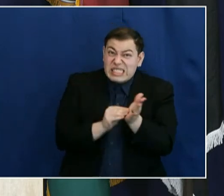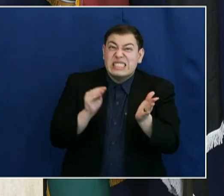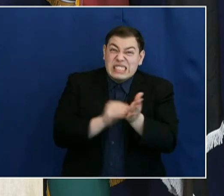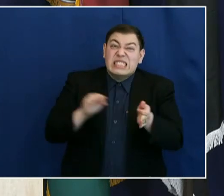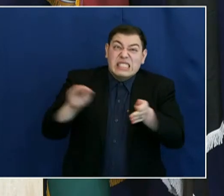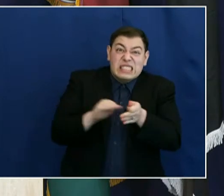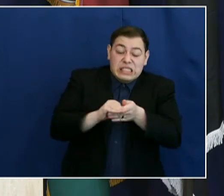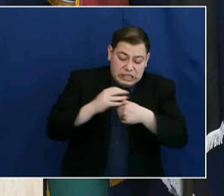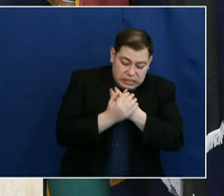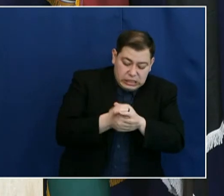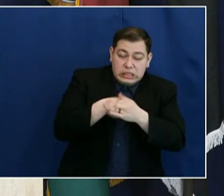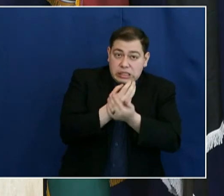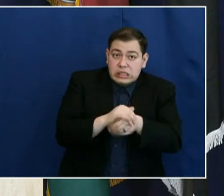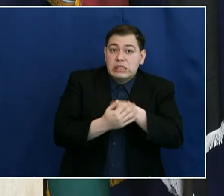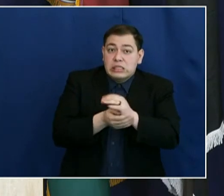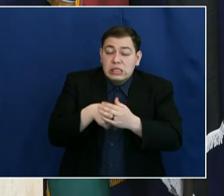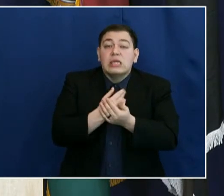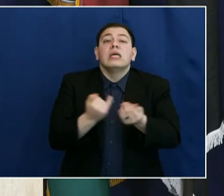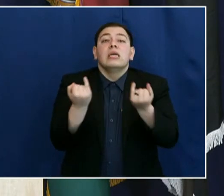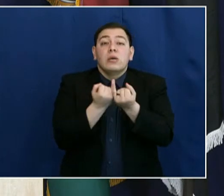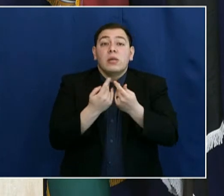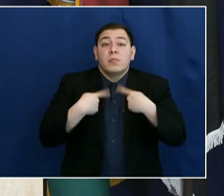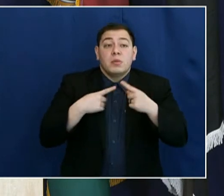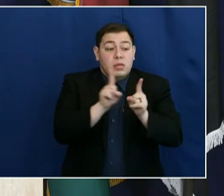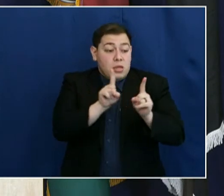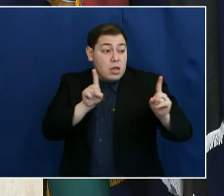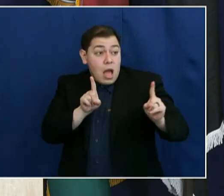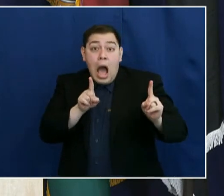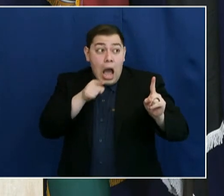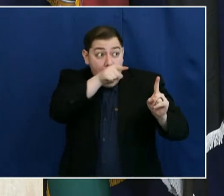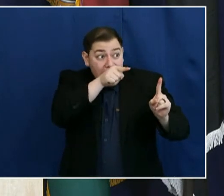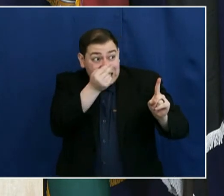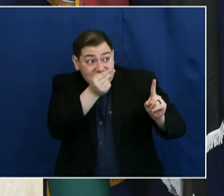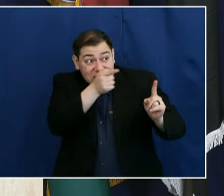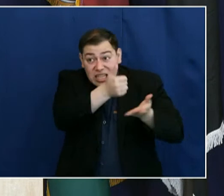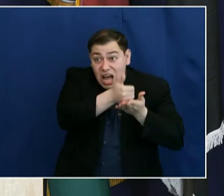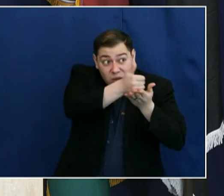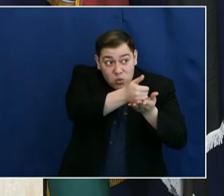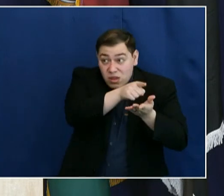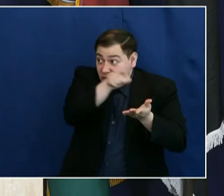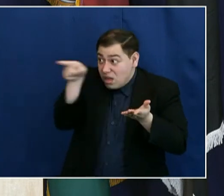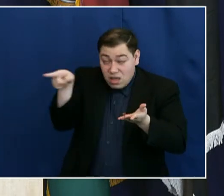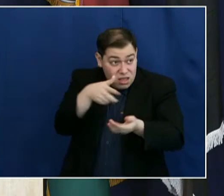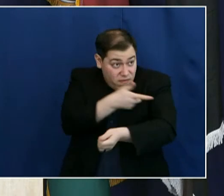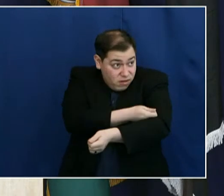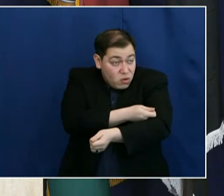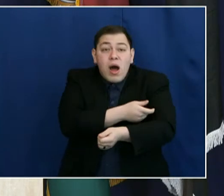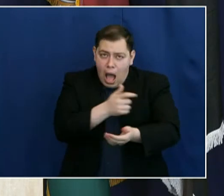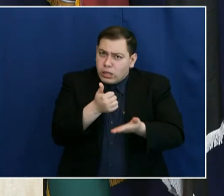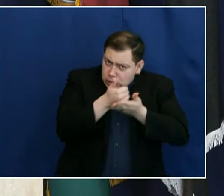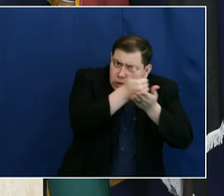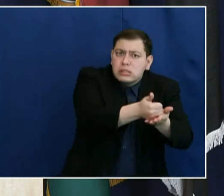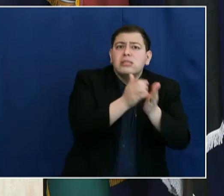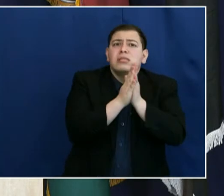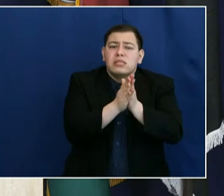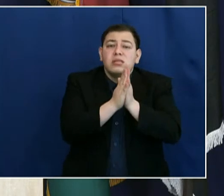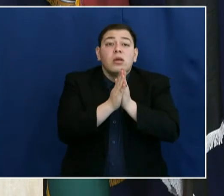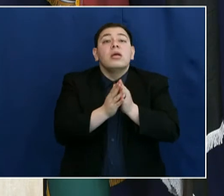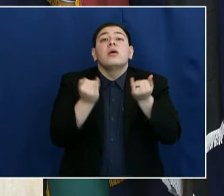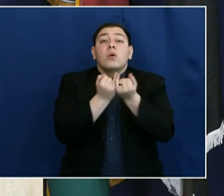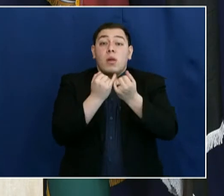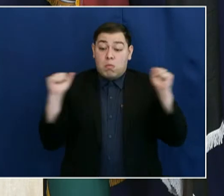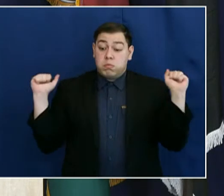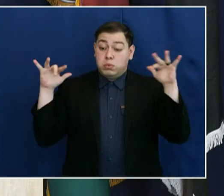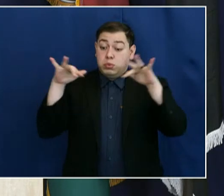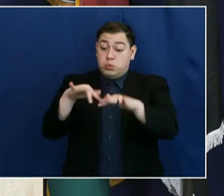trabajando con las comunidades para que la gente tenga acceso a sus vacunas, y ante todo evite reuniones grandes, aunque sabemos que